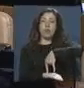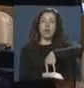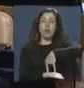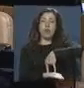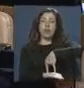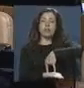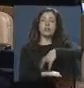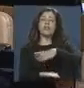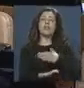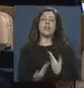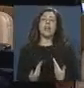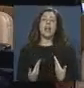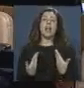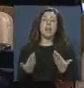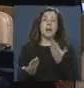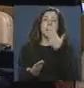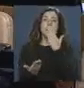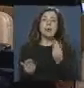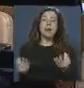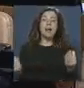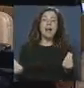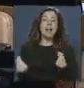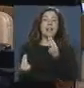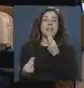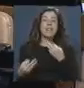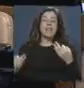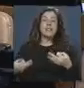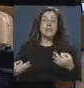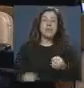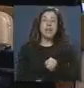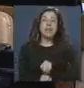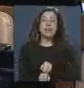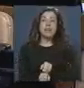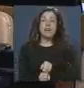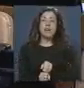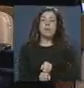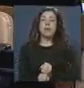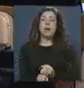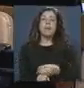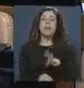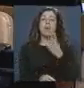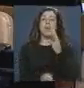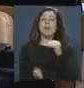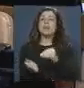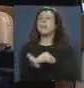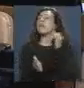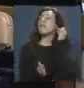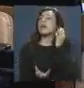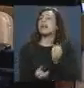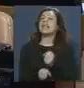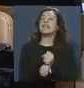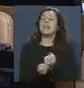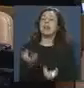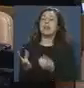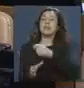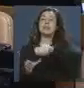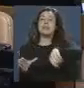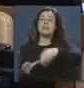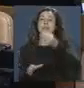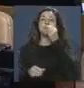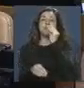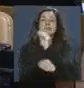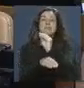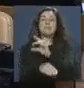de generar condiciones más estables de trabajo para más de 40.000 mujeres que trabajan como manipuladoras de alimentos en